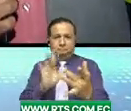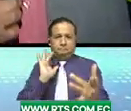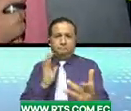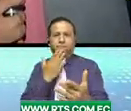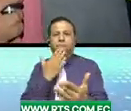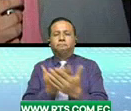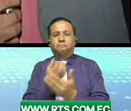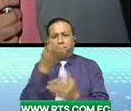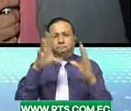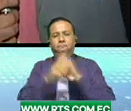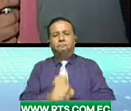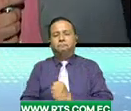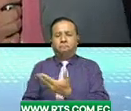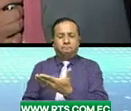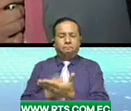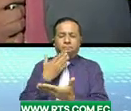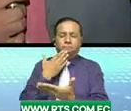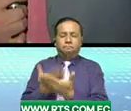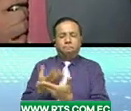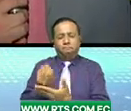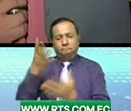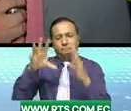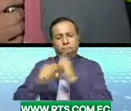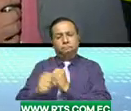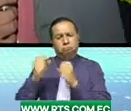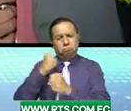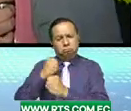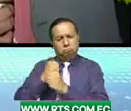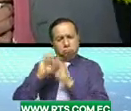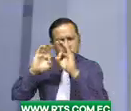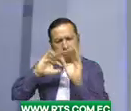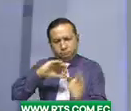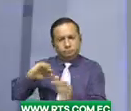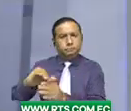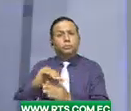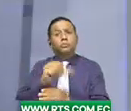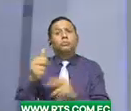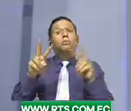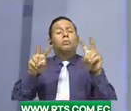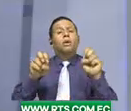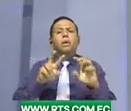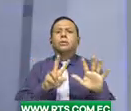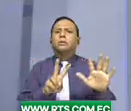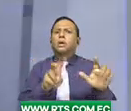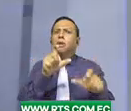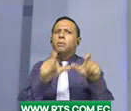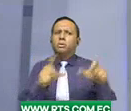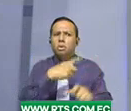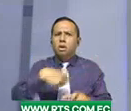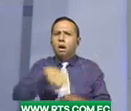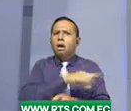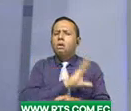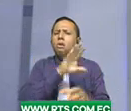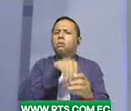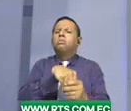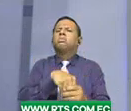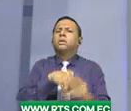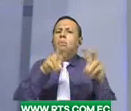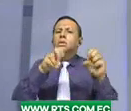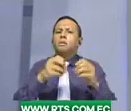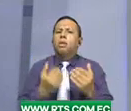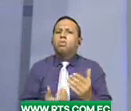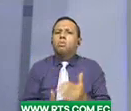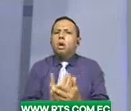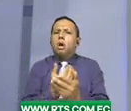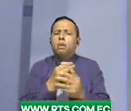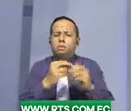noches. Buenas noches, excelente trabajo, Julio César. Y pasamos a otro tema porque siete personas que estarían implicadas en un nuevo caso de peculado en